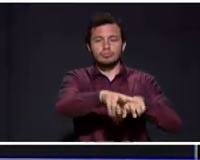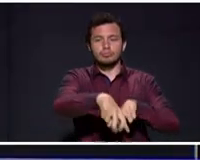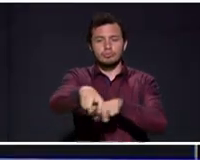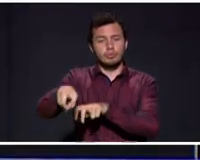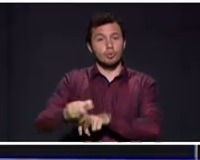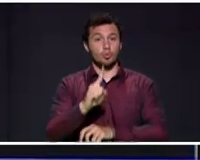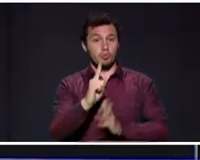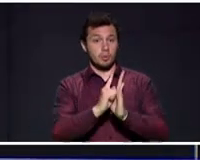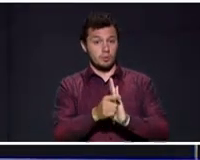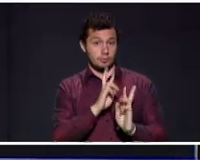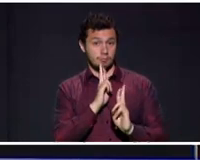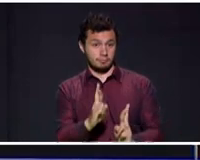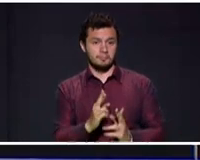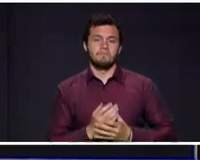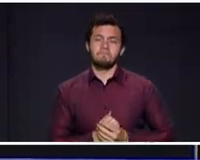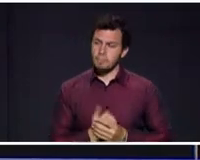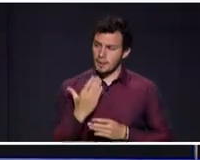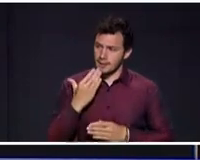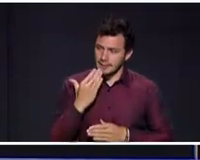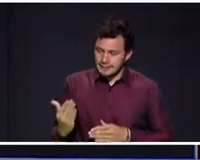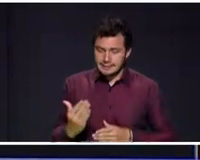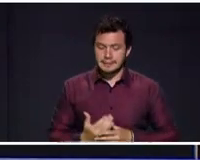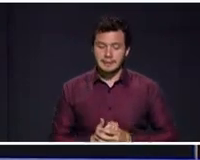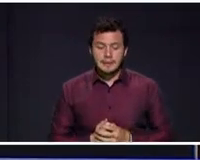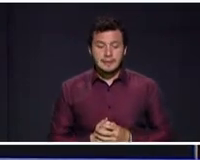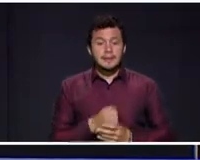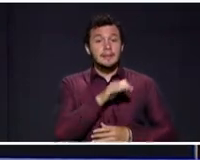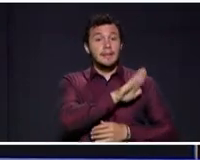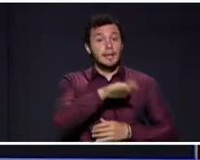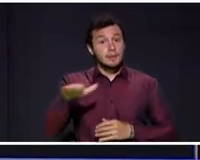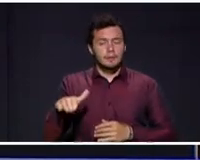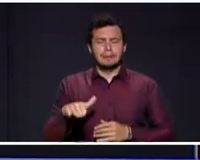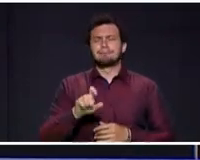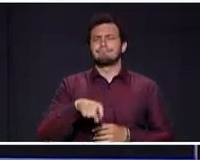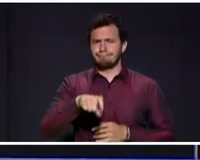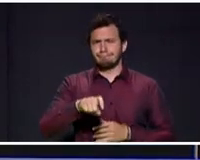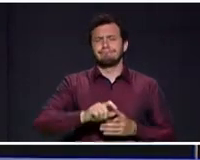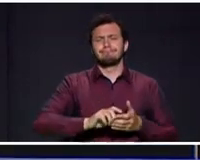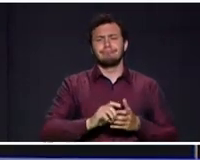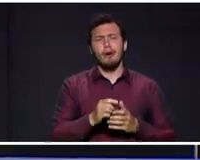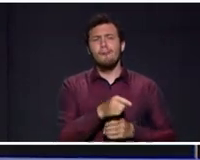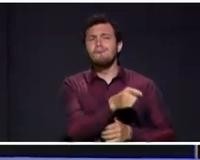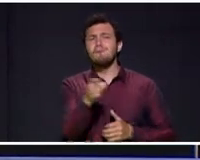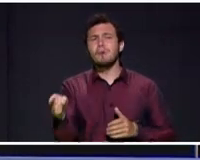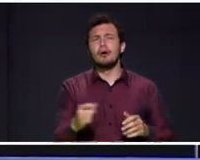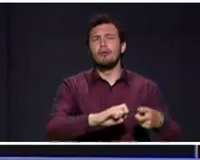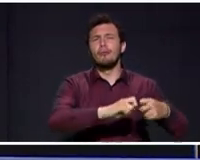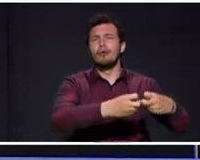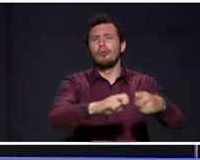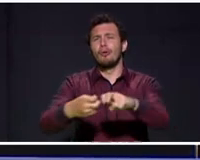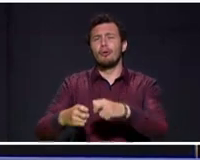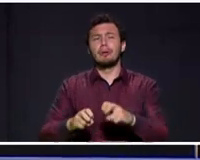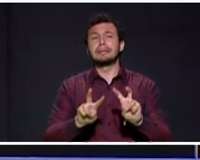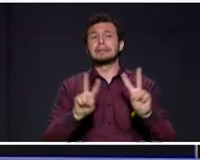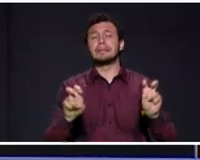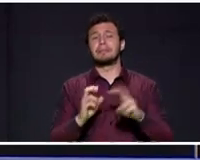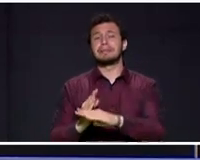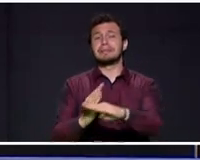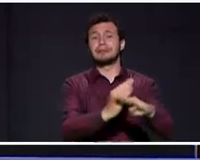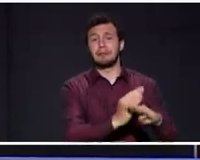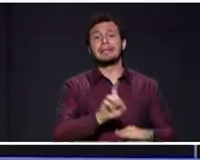mónica antioquia sin lugar a duda tiene que resolver muchos problemas hoy en materia de seguridad hay que